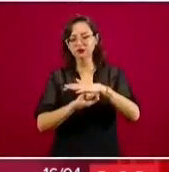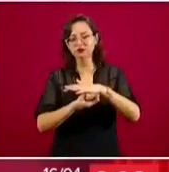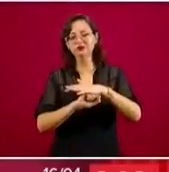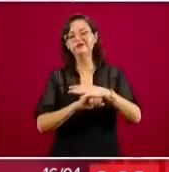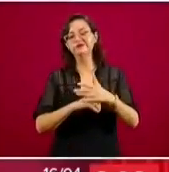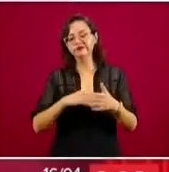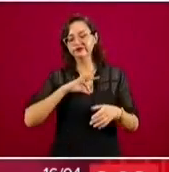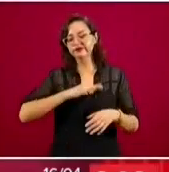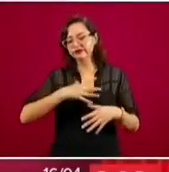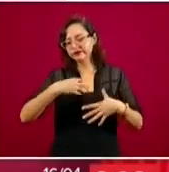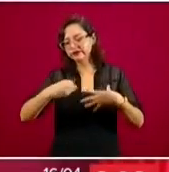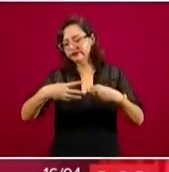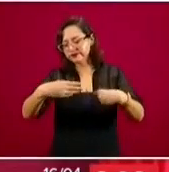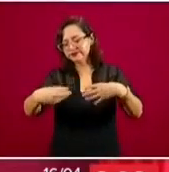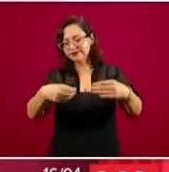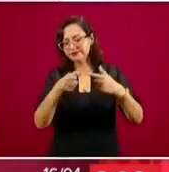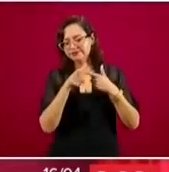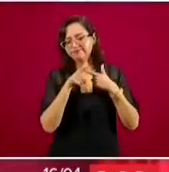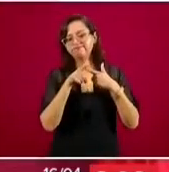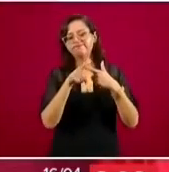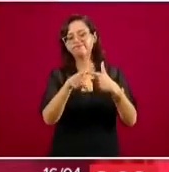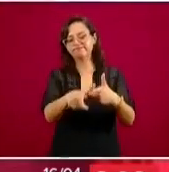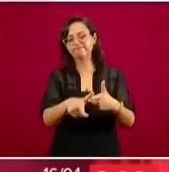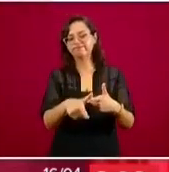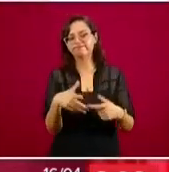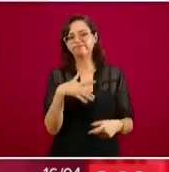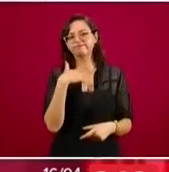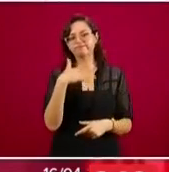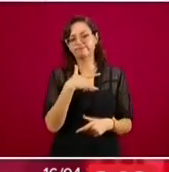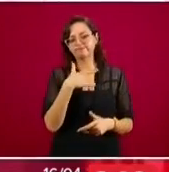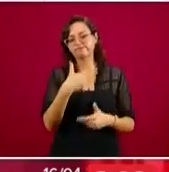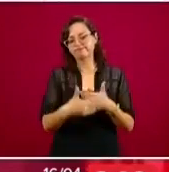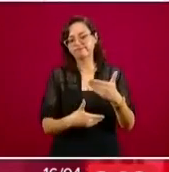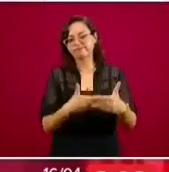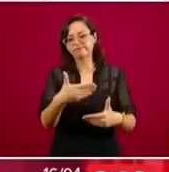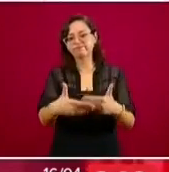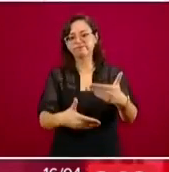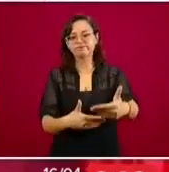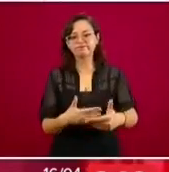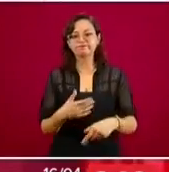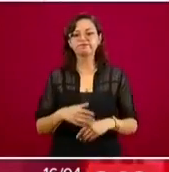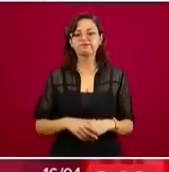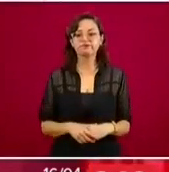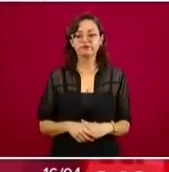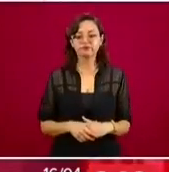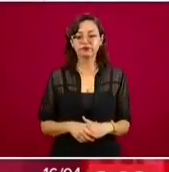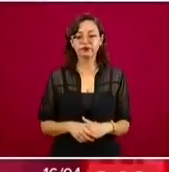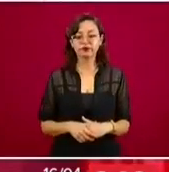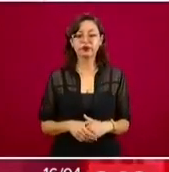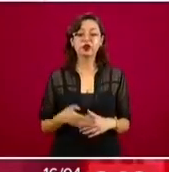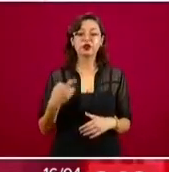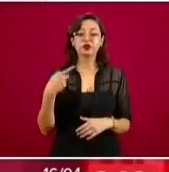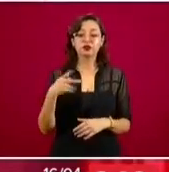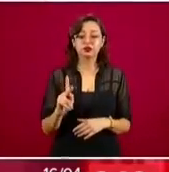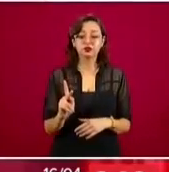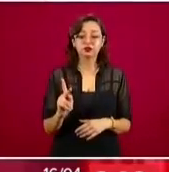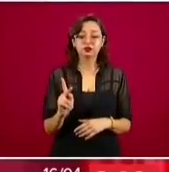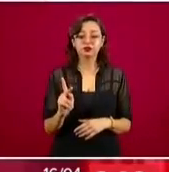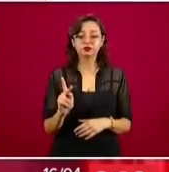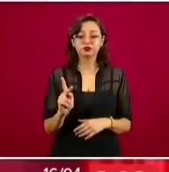comportamiento de la pandemia. De todas formas, vamos a ir